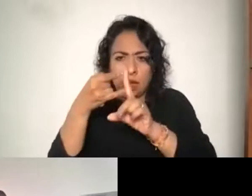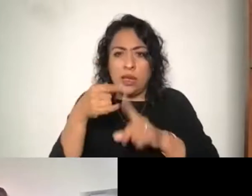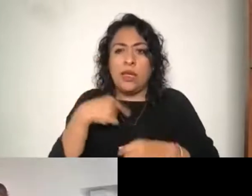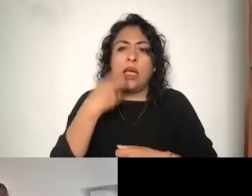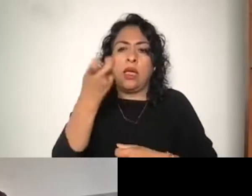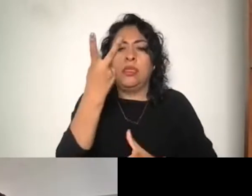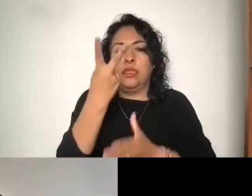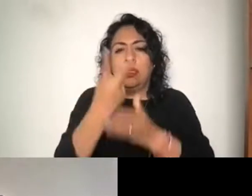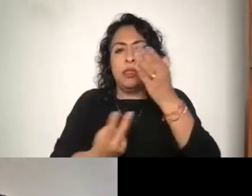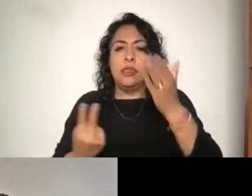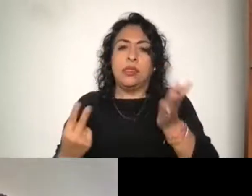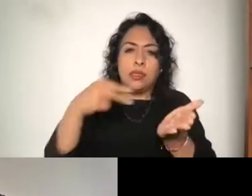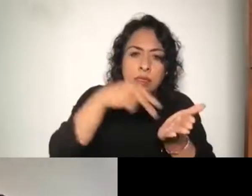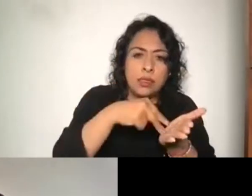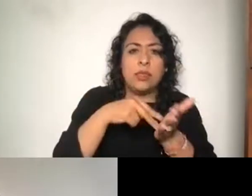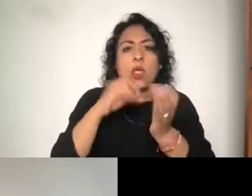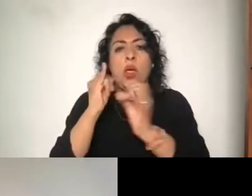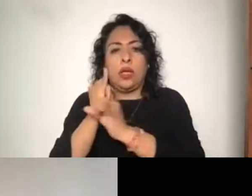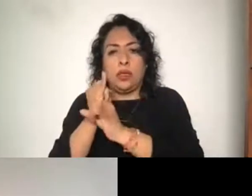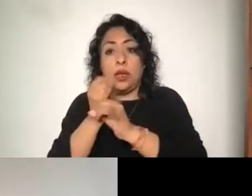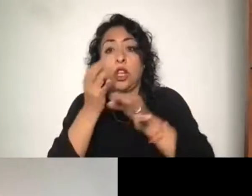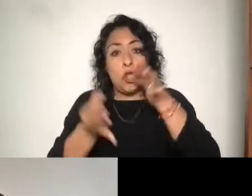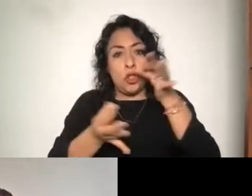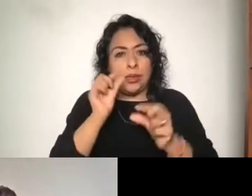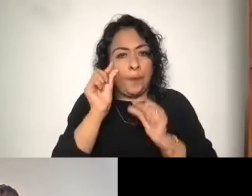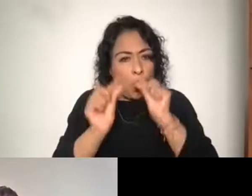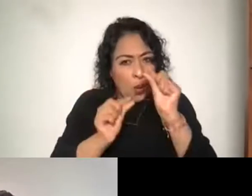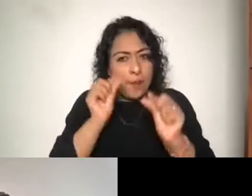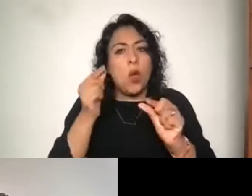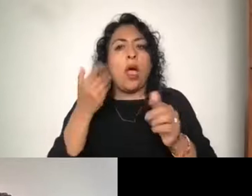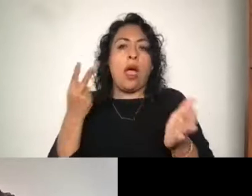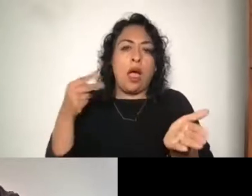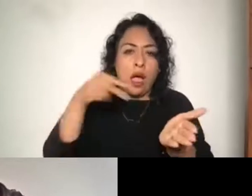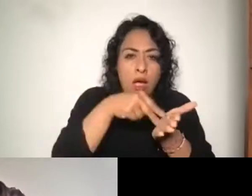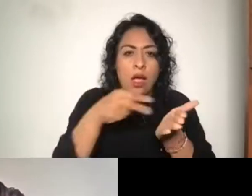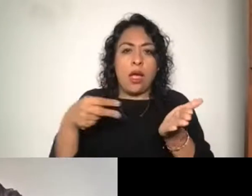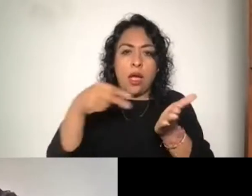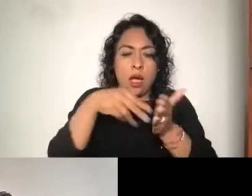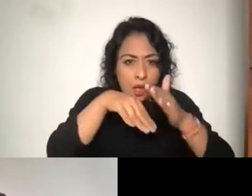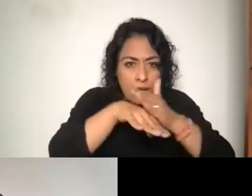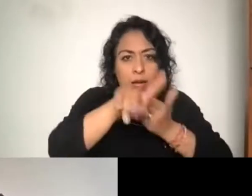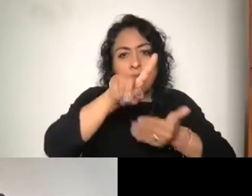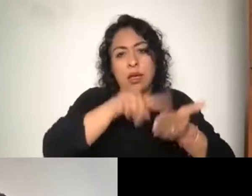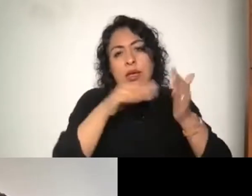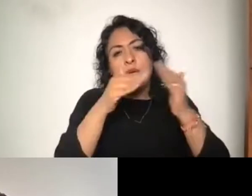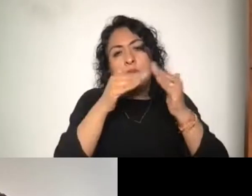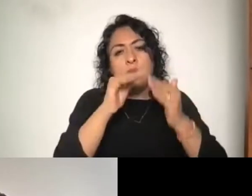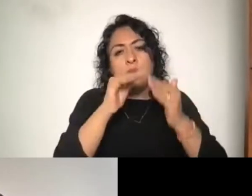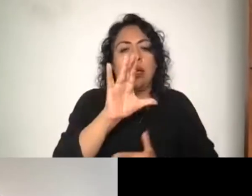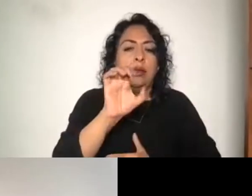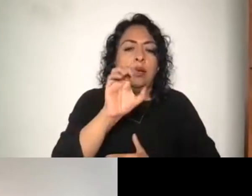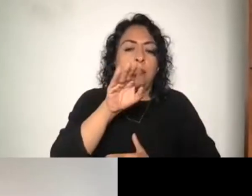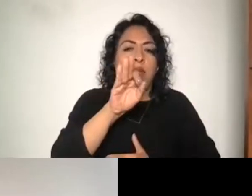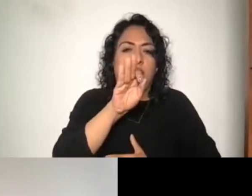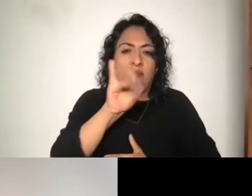híbrido, pero la noticia también es que poco a poco estamos ya abriendo las puertas de la casa del CEMEFI